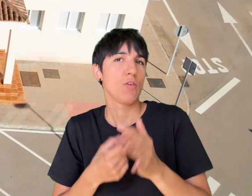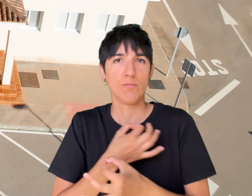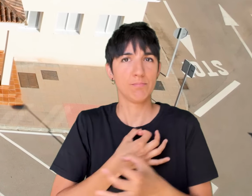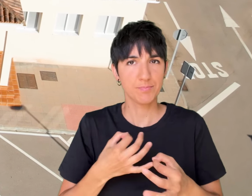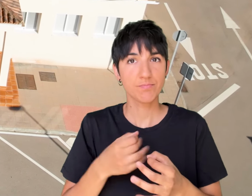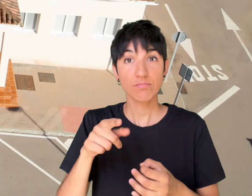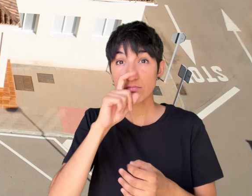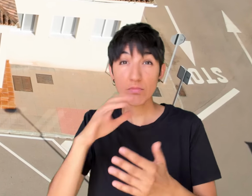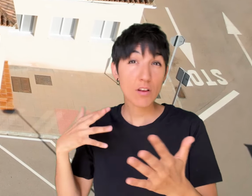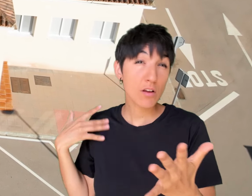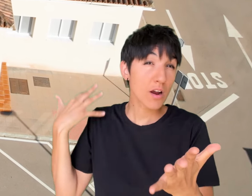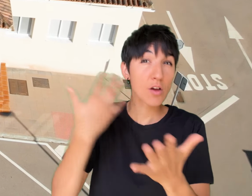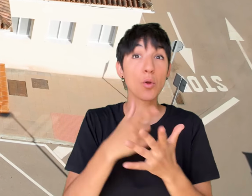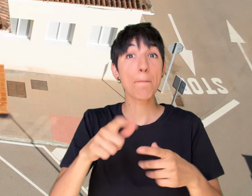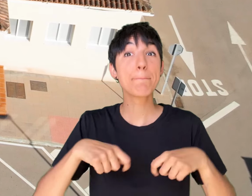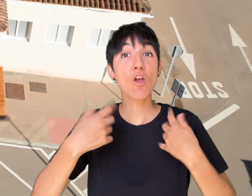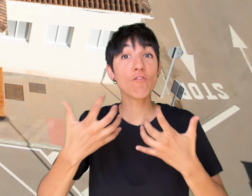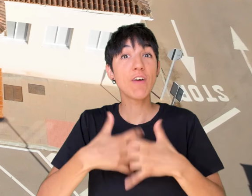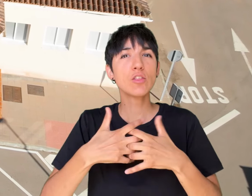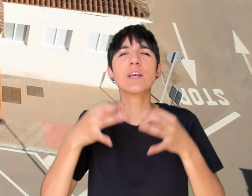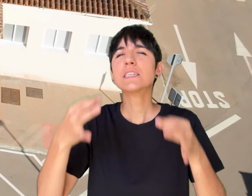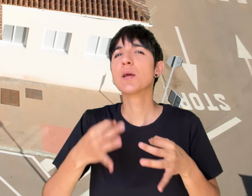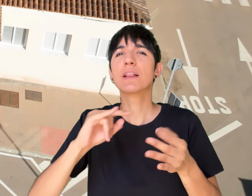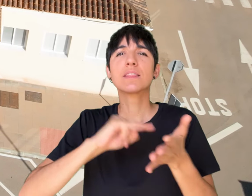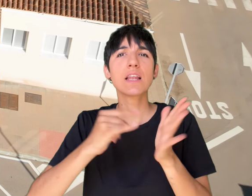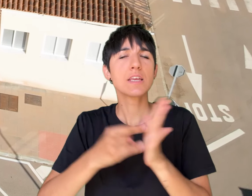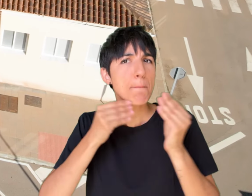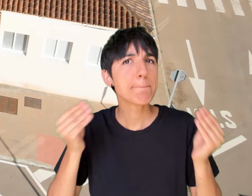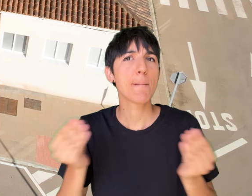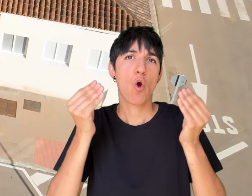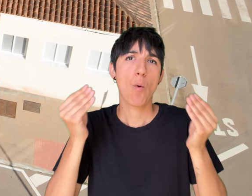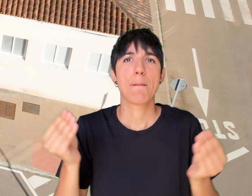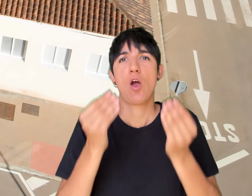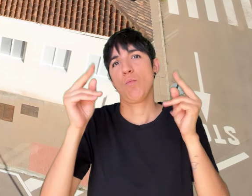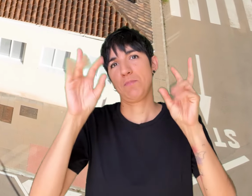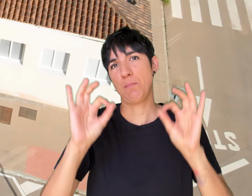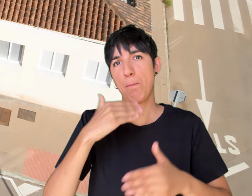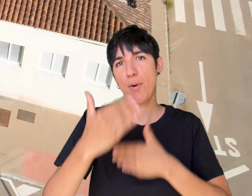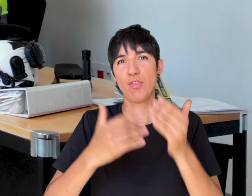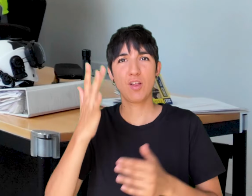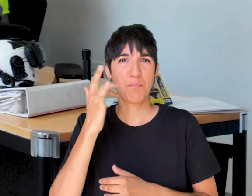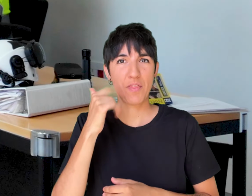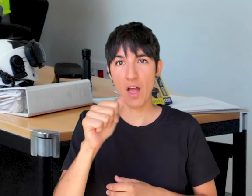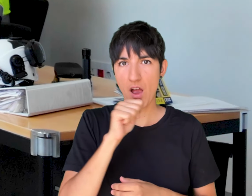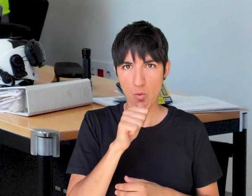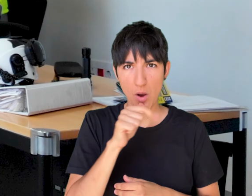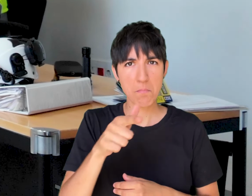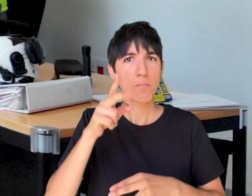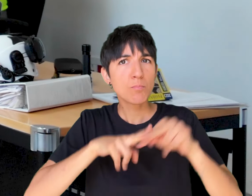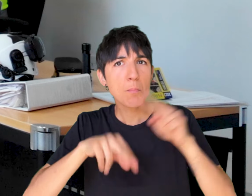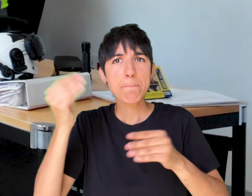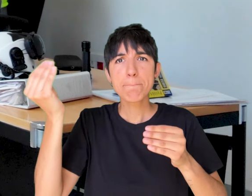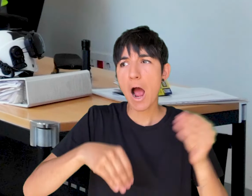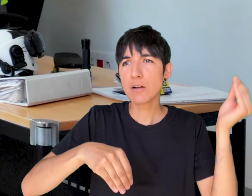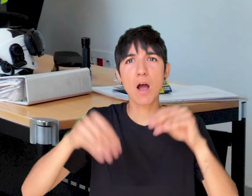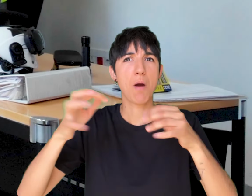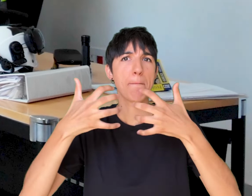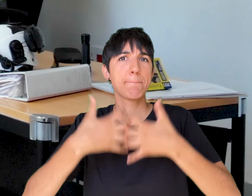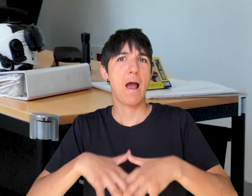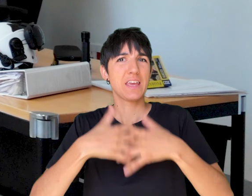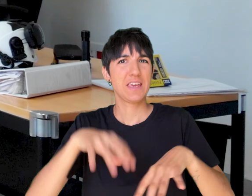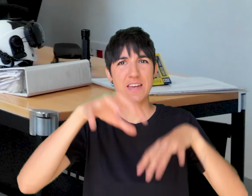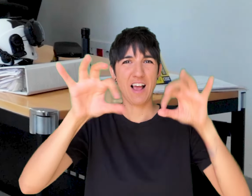nuevas sublíneas que constan de nuevos decantadores primarios, reactores biológicos y decantadores secundarios, así como